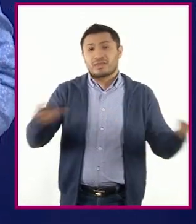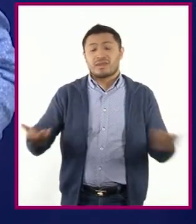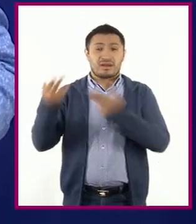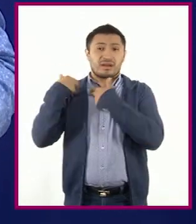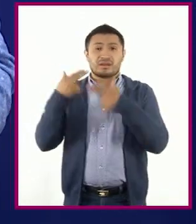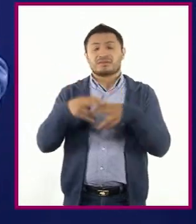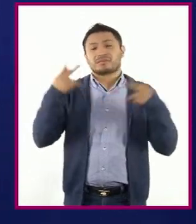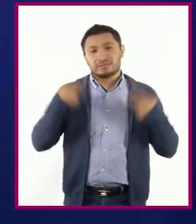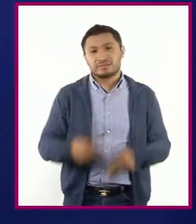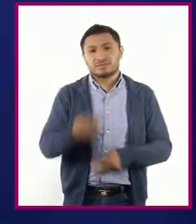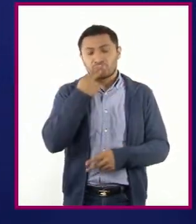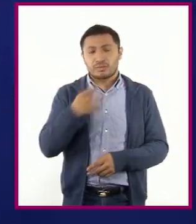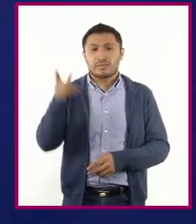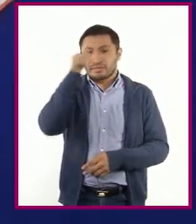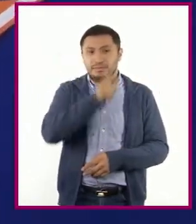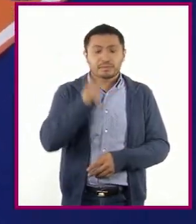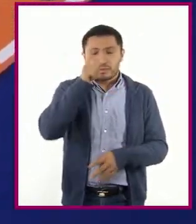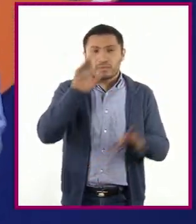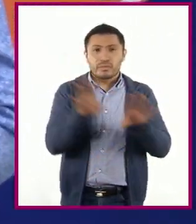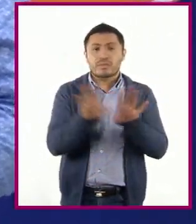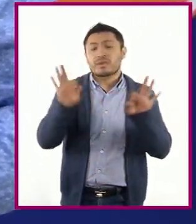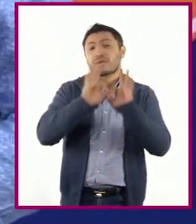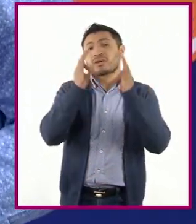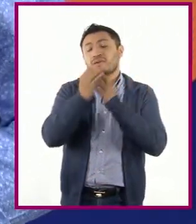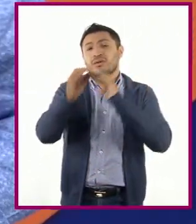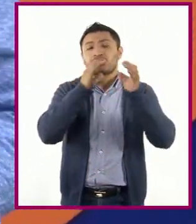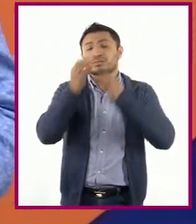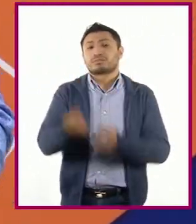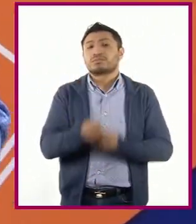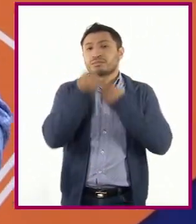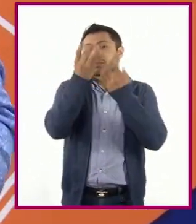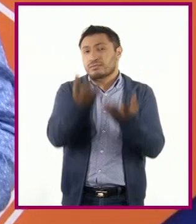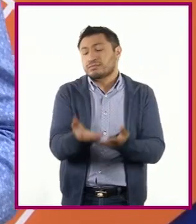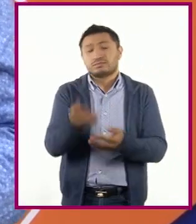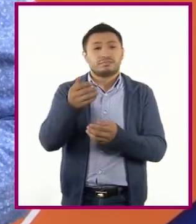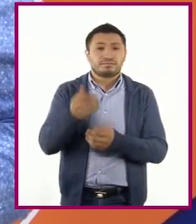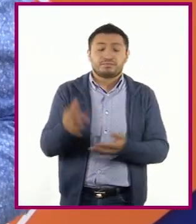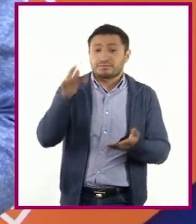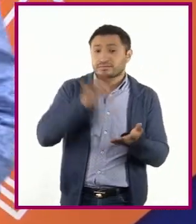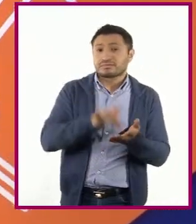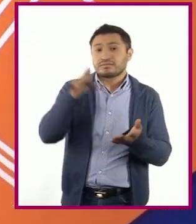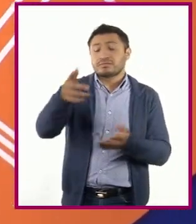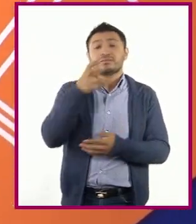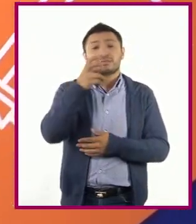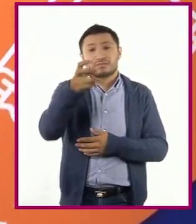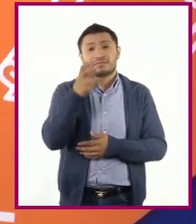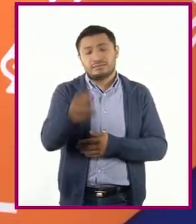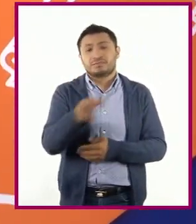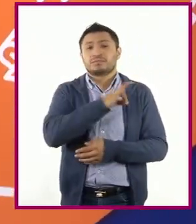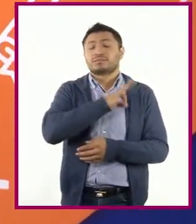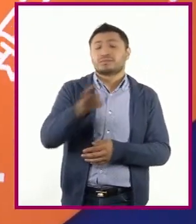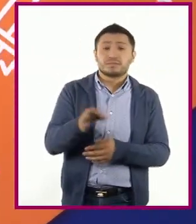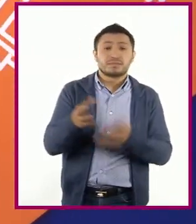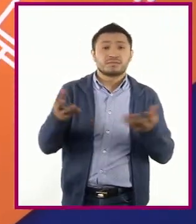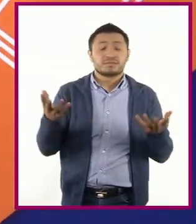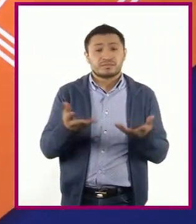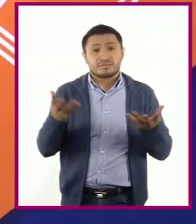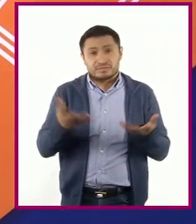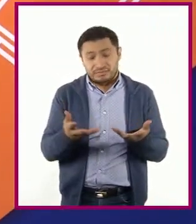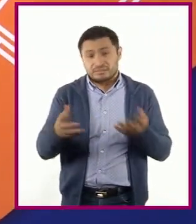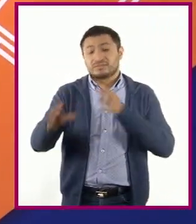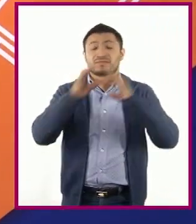hemos utilizado el lenguaje como medio de comunicación y expresión. Gracias a ello, ha sido posible plasmar y